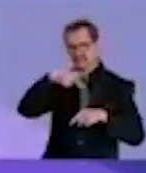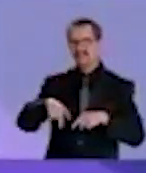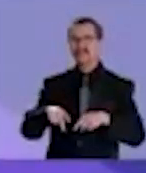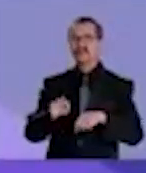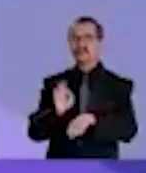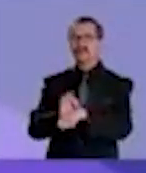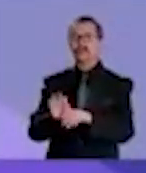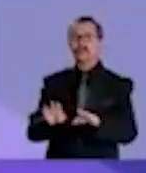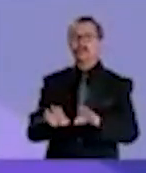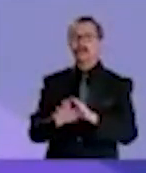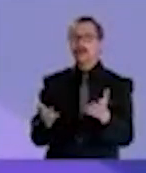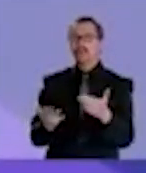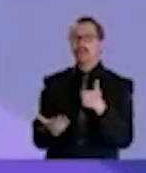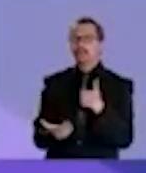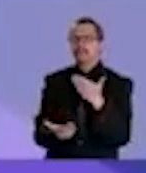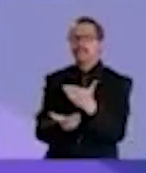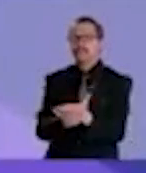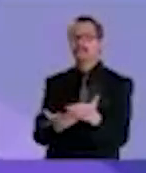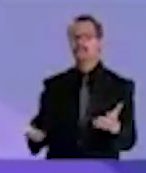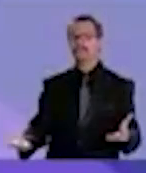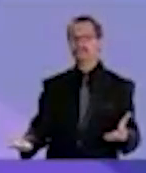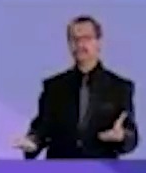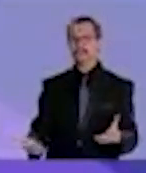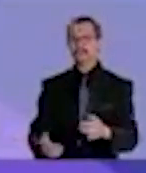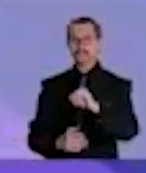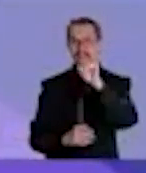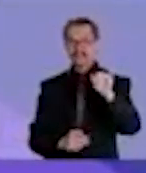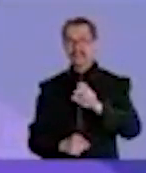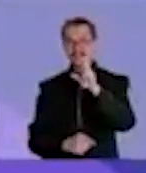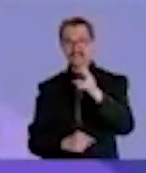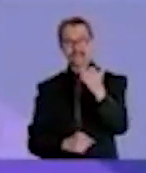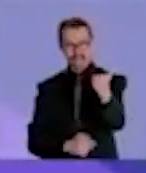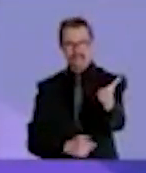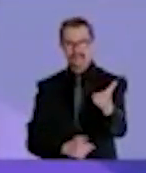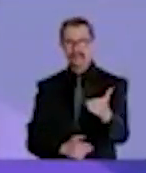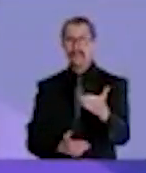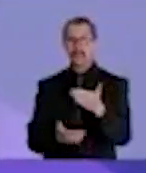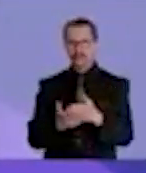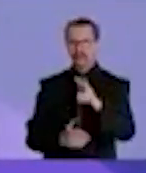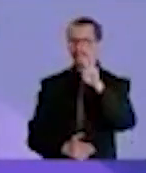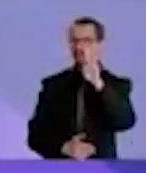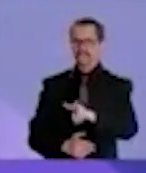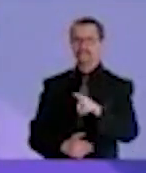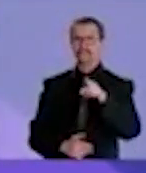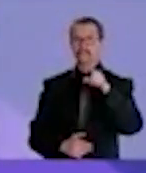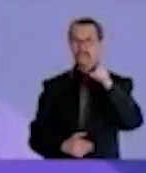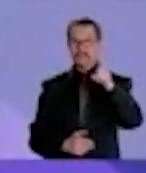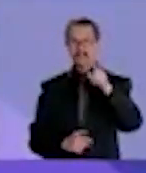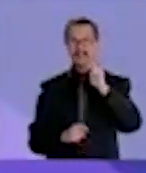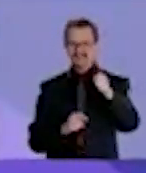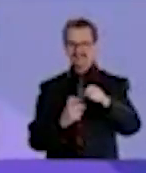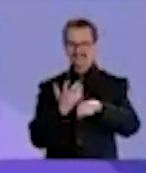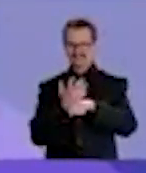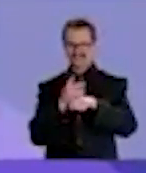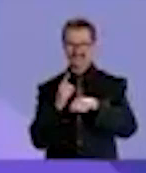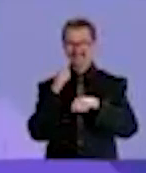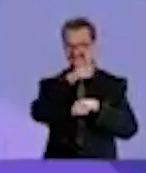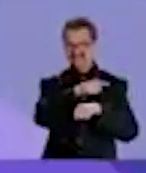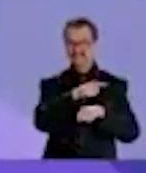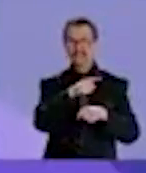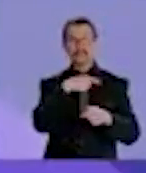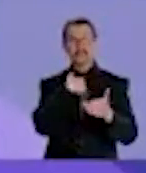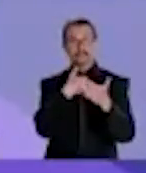una costumbre en la que ellos regresan con mucho temor y angustia y no les hemos presentado